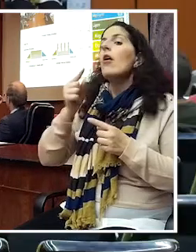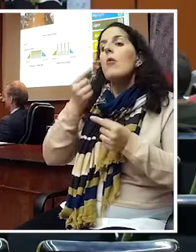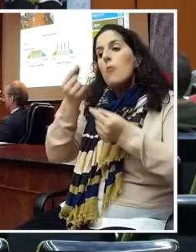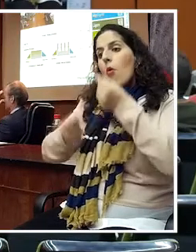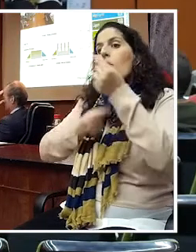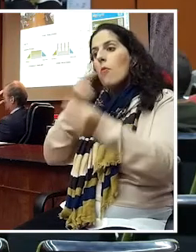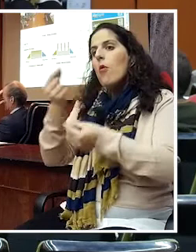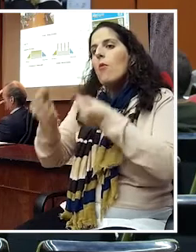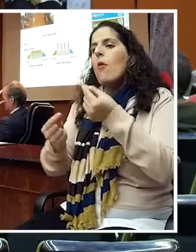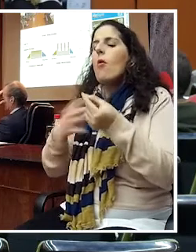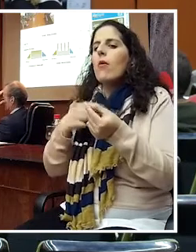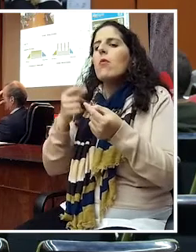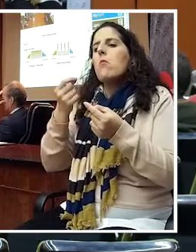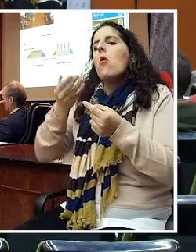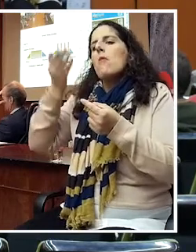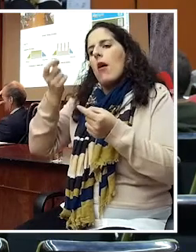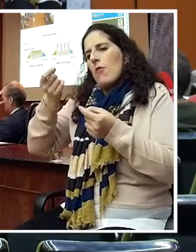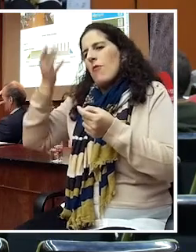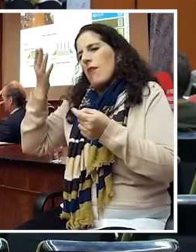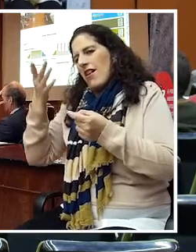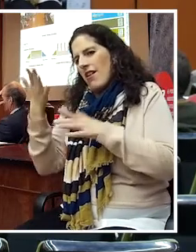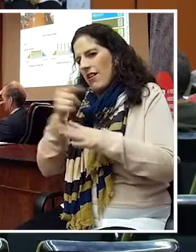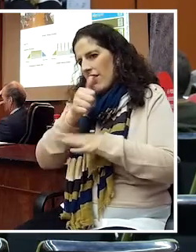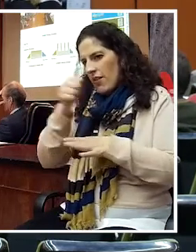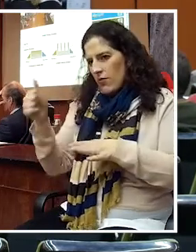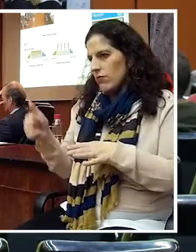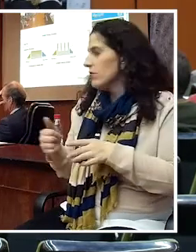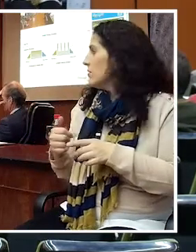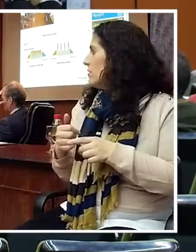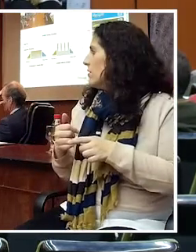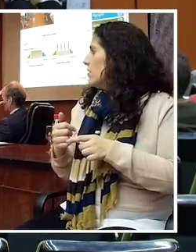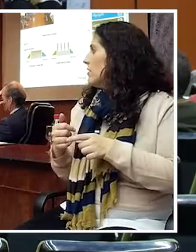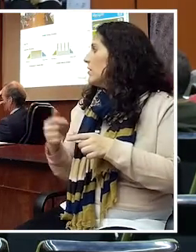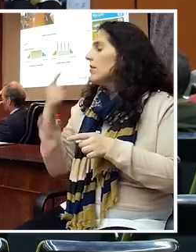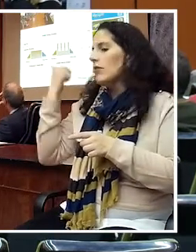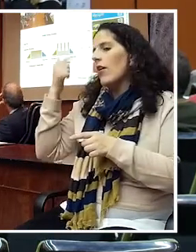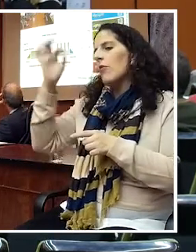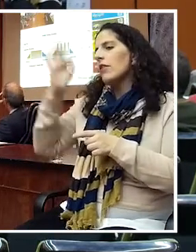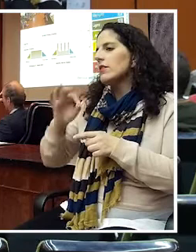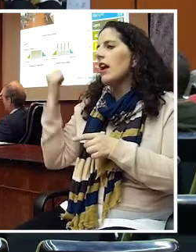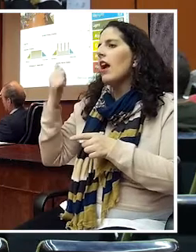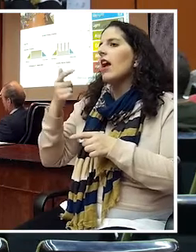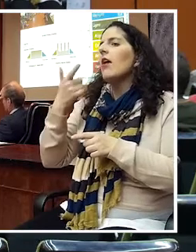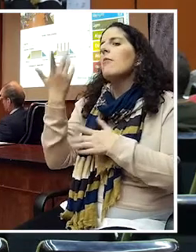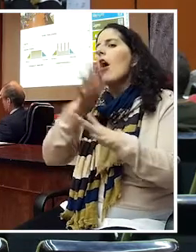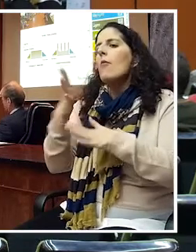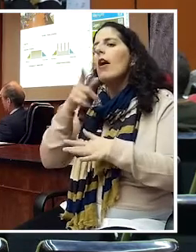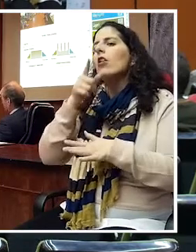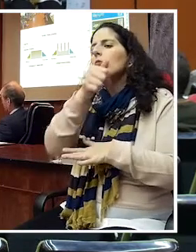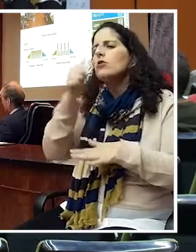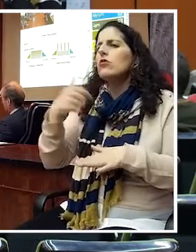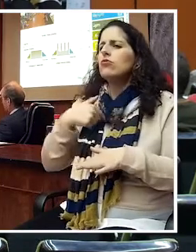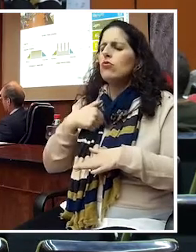incrementa la carga de trabajo a un 80-85%. Se utiliza la escala de Borg, que es una escala subjetiva en la que cada paciente